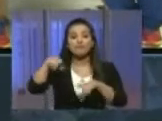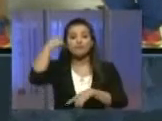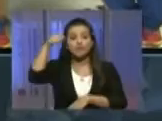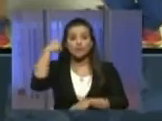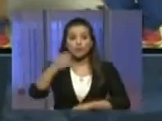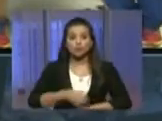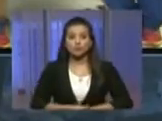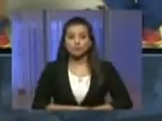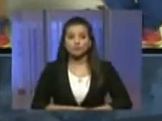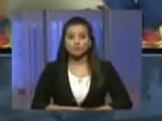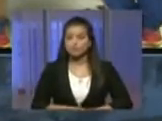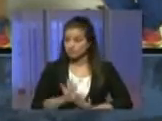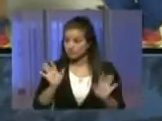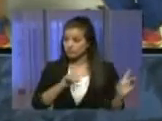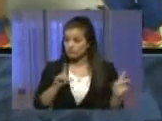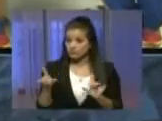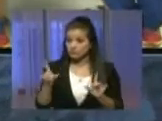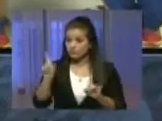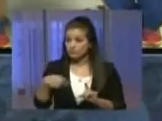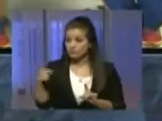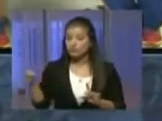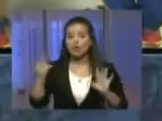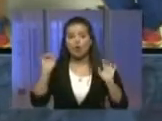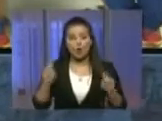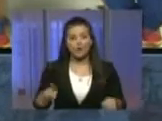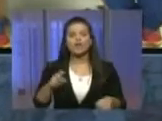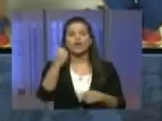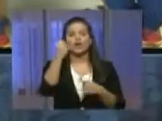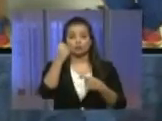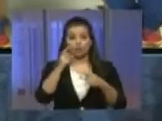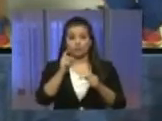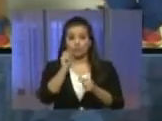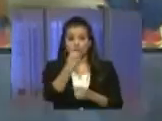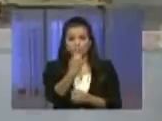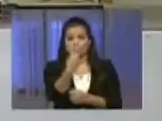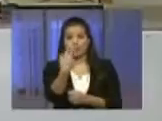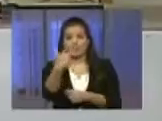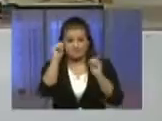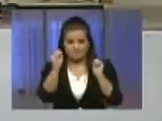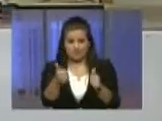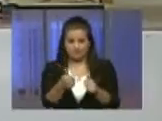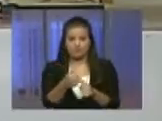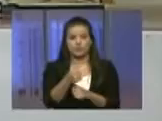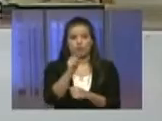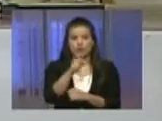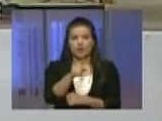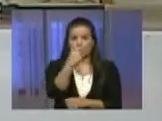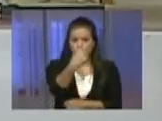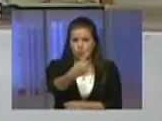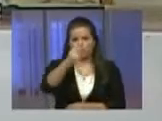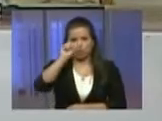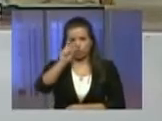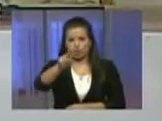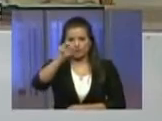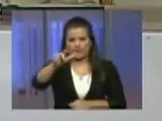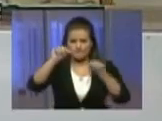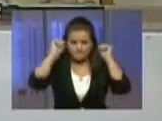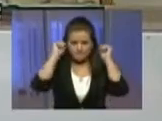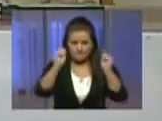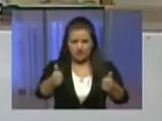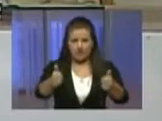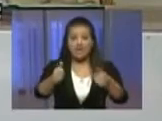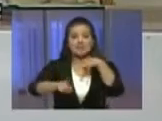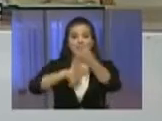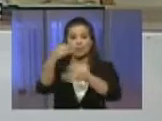Ah lo tiene a la cuenta de tres vamos a ver el video 1 dos 3 después del video